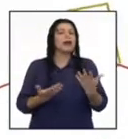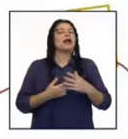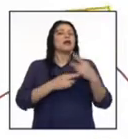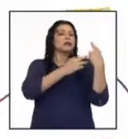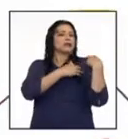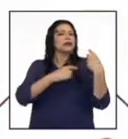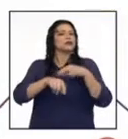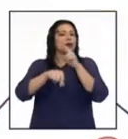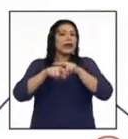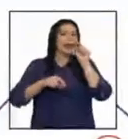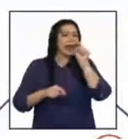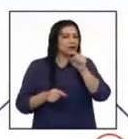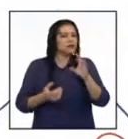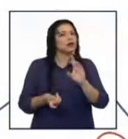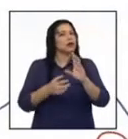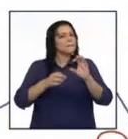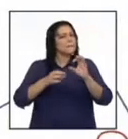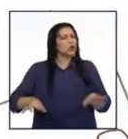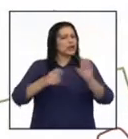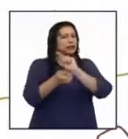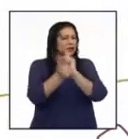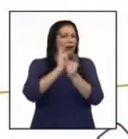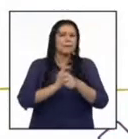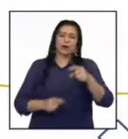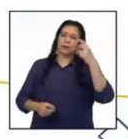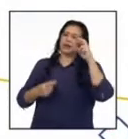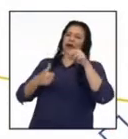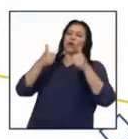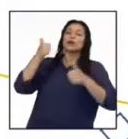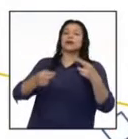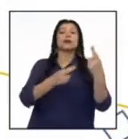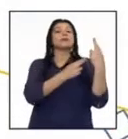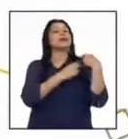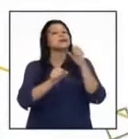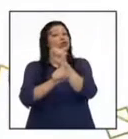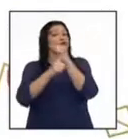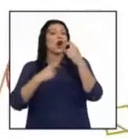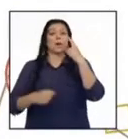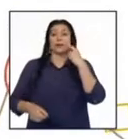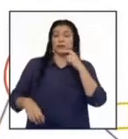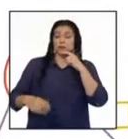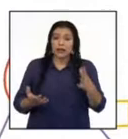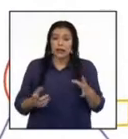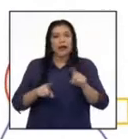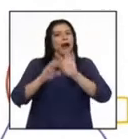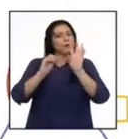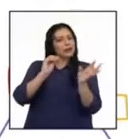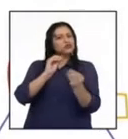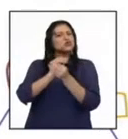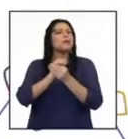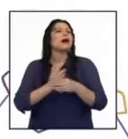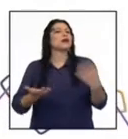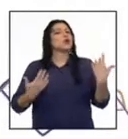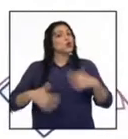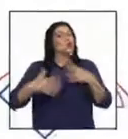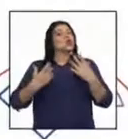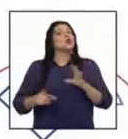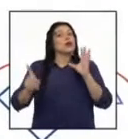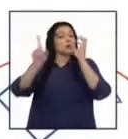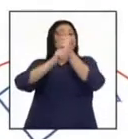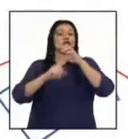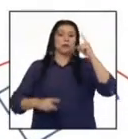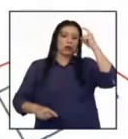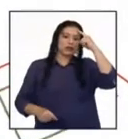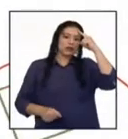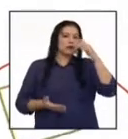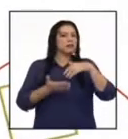que incidió en el importante cambio en la manera de concebir los roles sociales. Habría que sumar los logros en lo político, que debilitaron aún